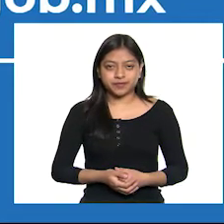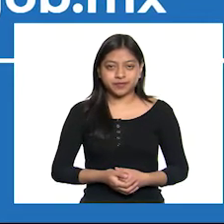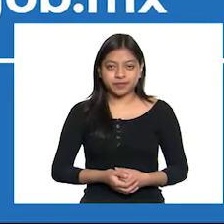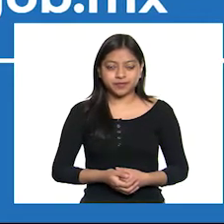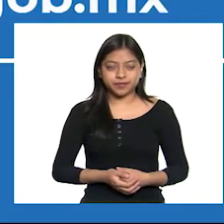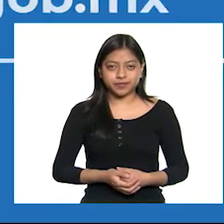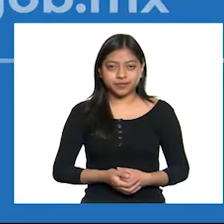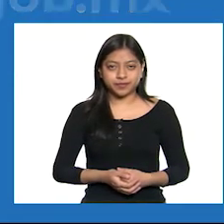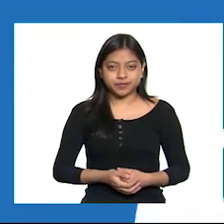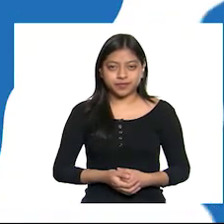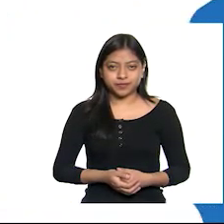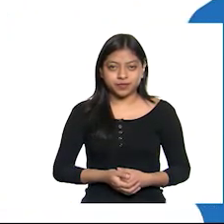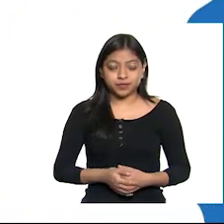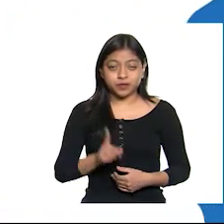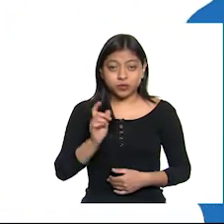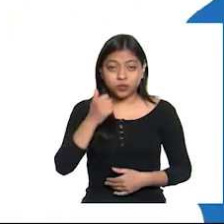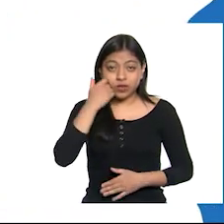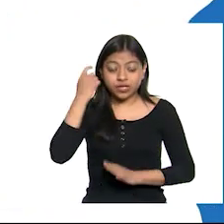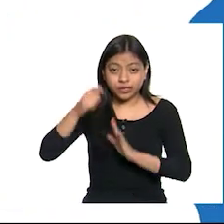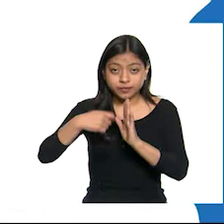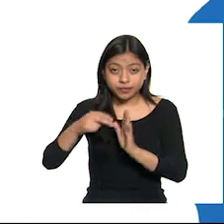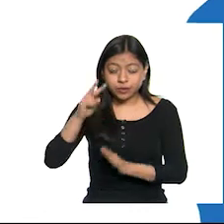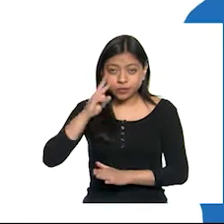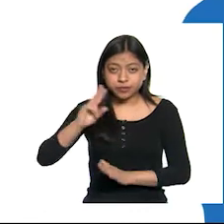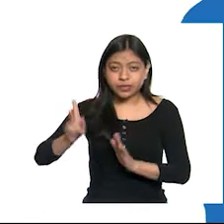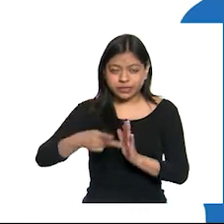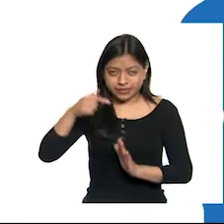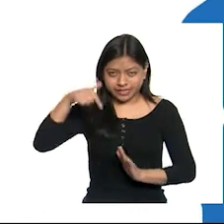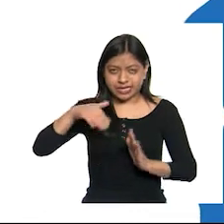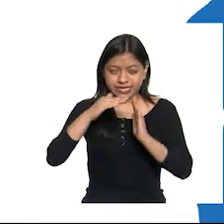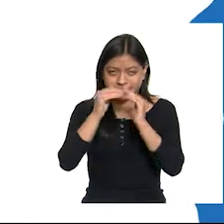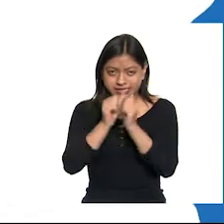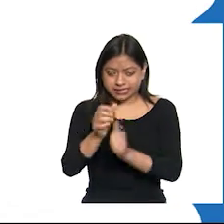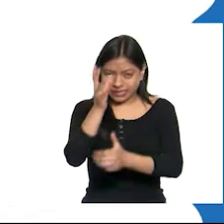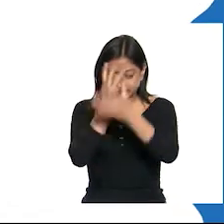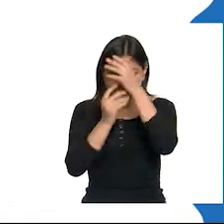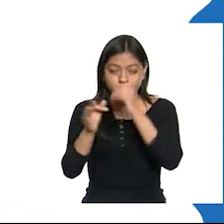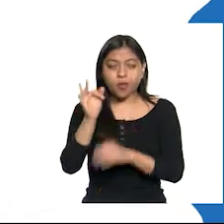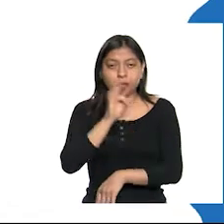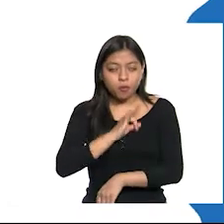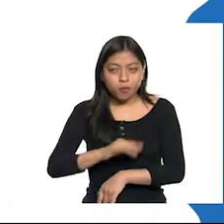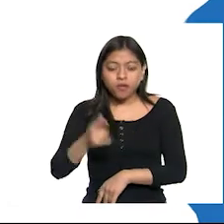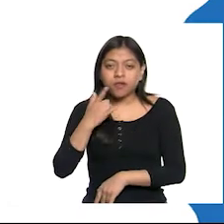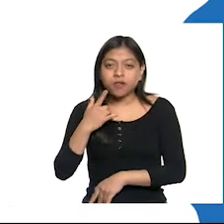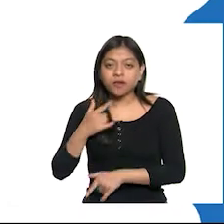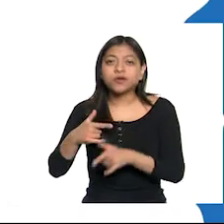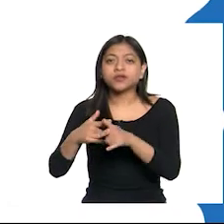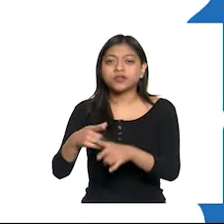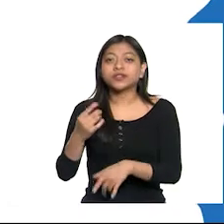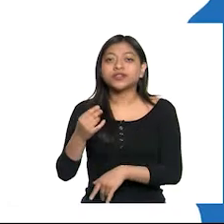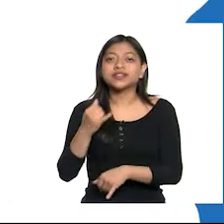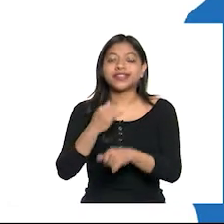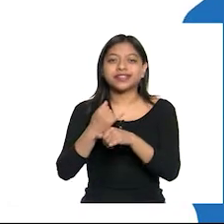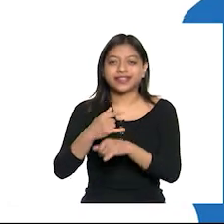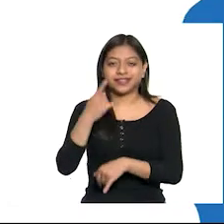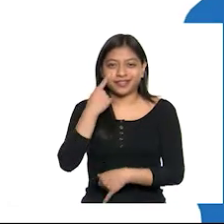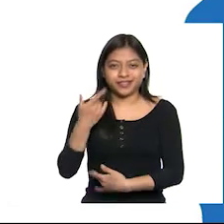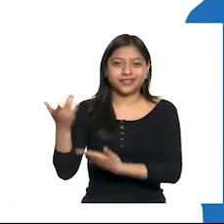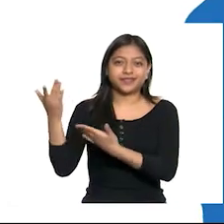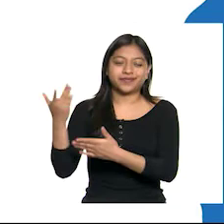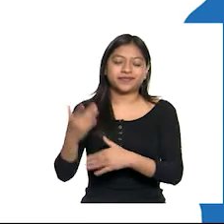conaliteg.sep.gob.mx. Si quieres volver a ver los programas de Aprende en Casa 3, los puedes encontrar en la siguiente